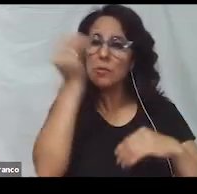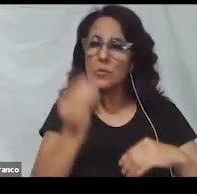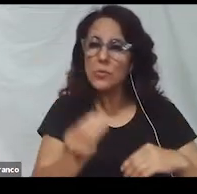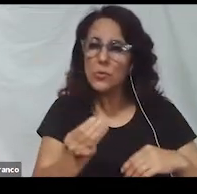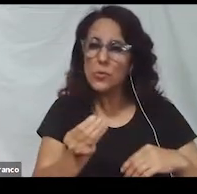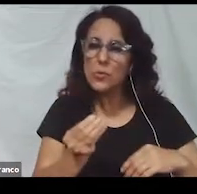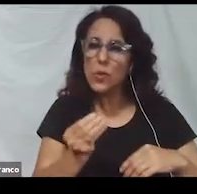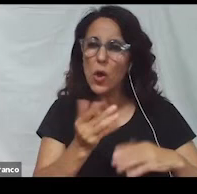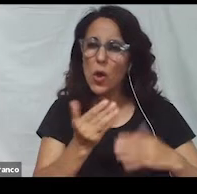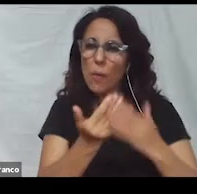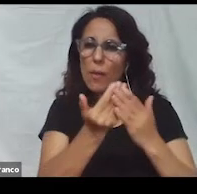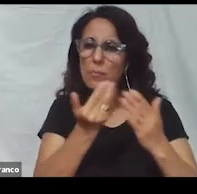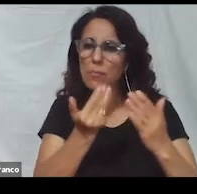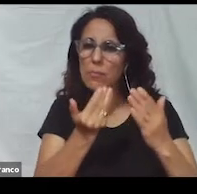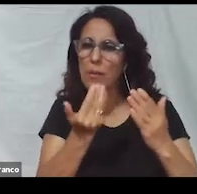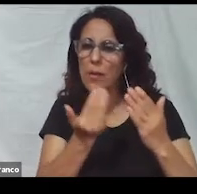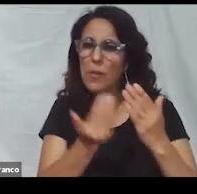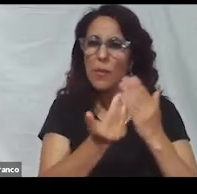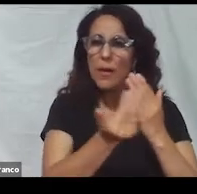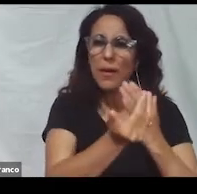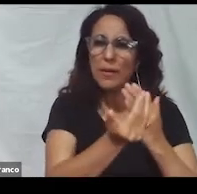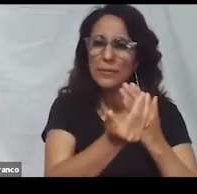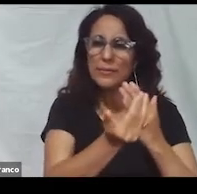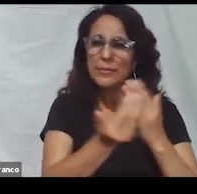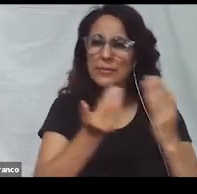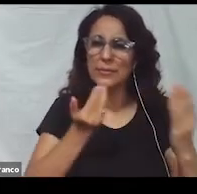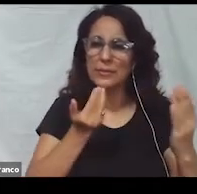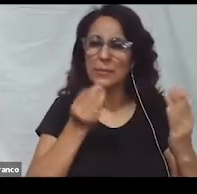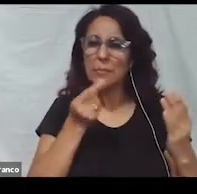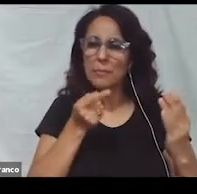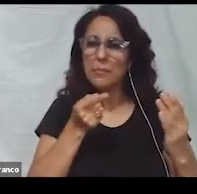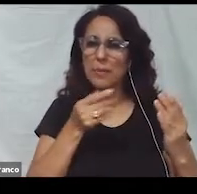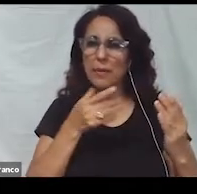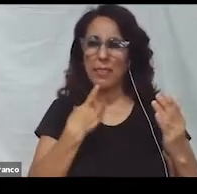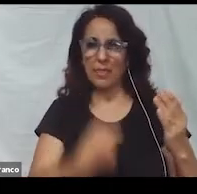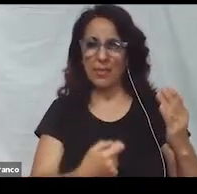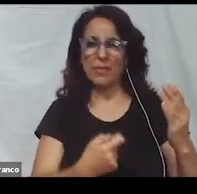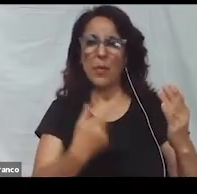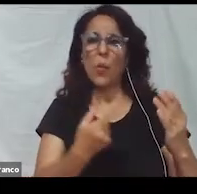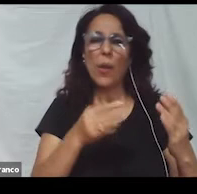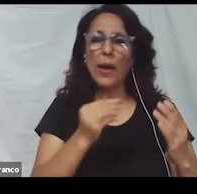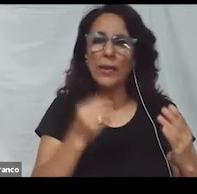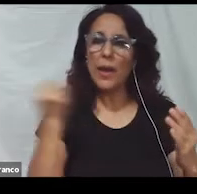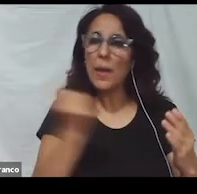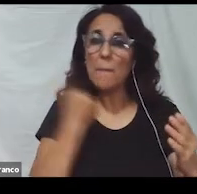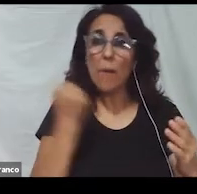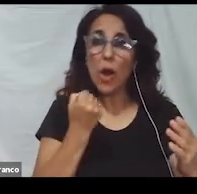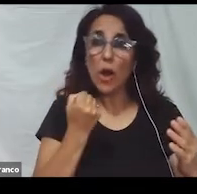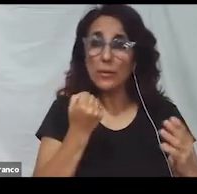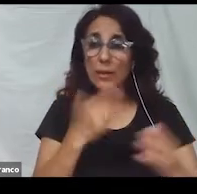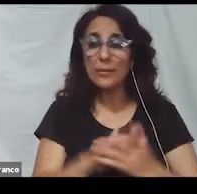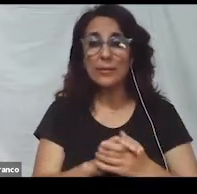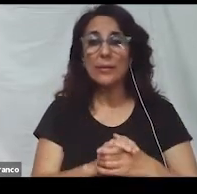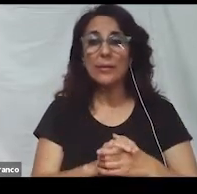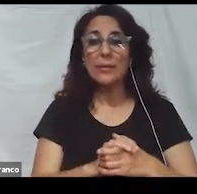de sombreado a la parte que está atrás, como para indicar visualmente, me refiero, ¿no? Que lo importante es lo que